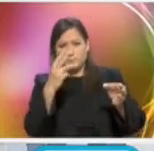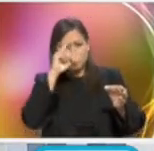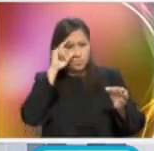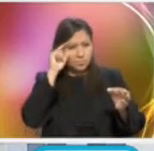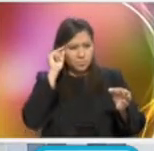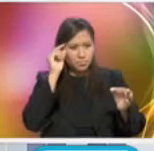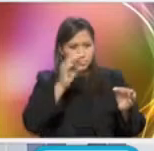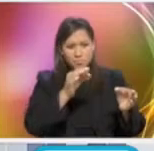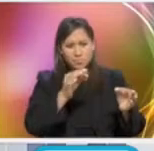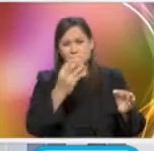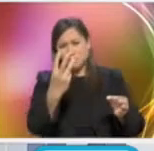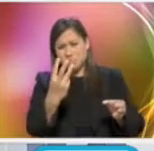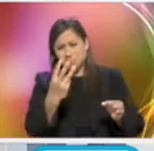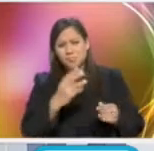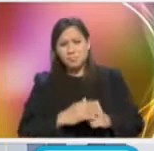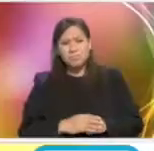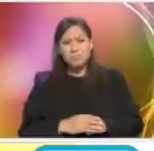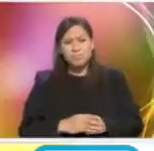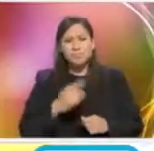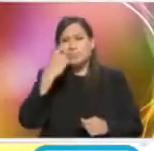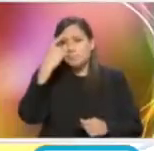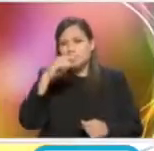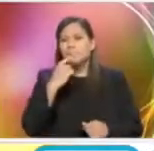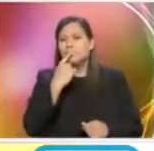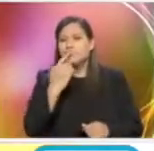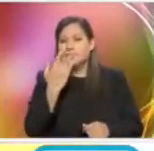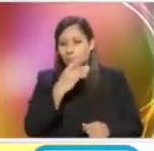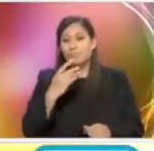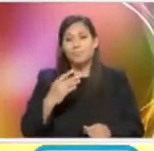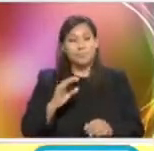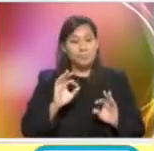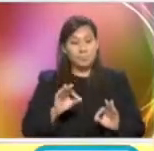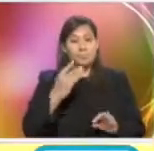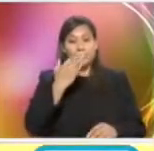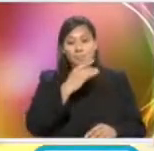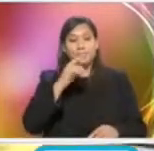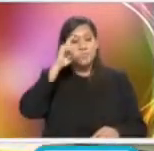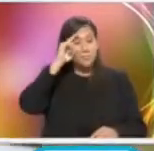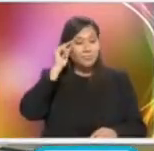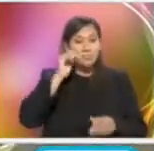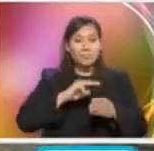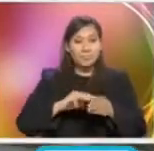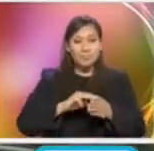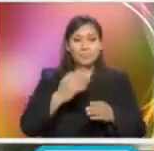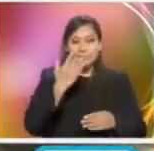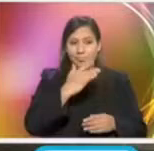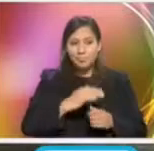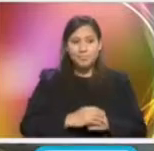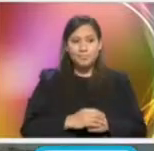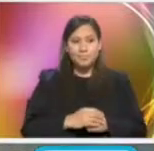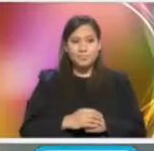hojitas. Unas 3, ¿no? 3 para que agarre saborcito. También es muy rico, ¿no? El sabor del Ok. epazote.